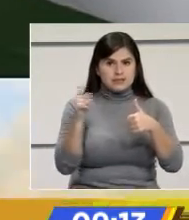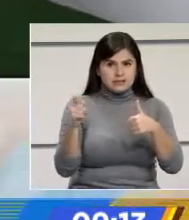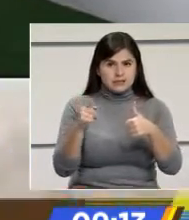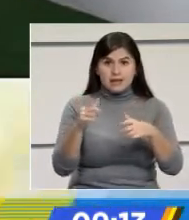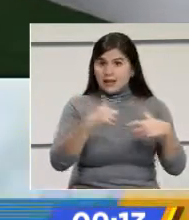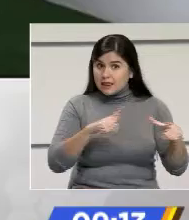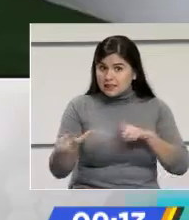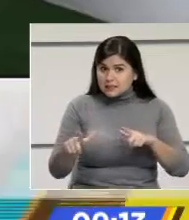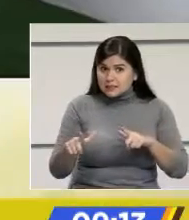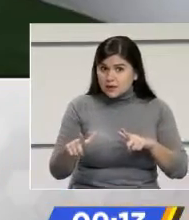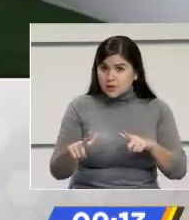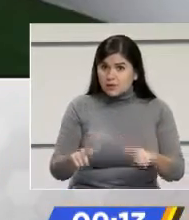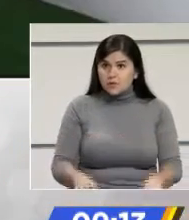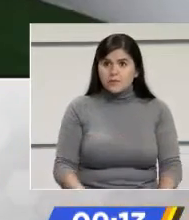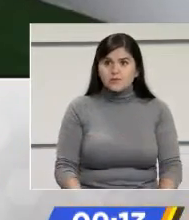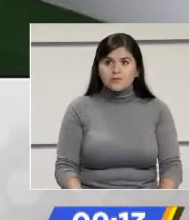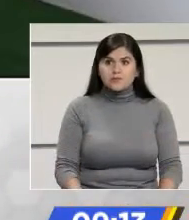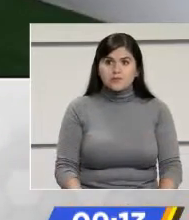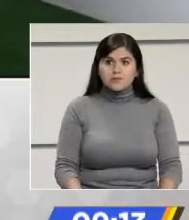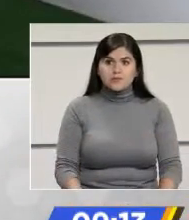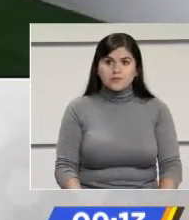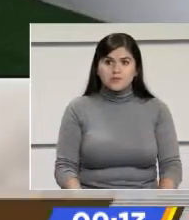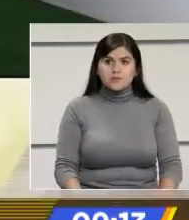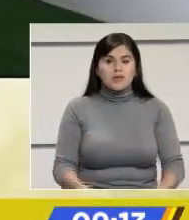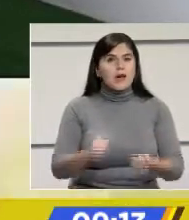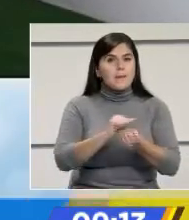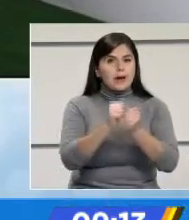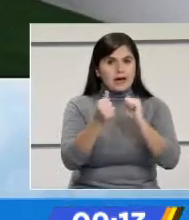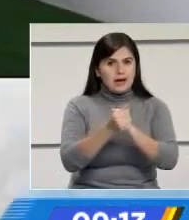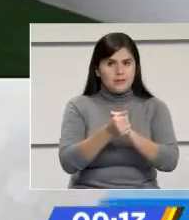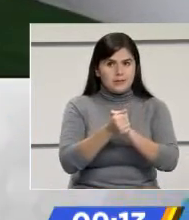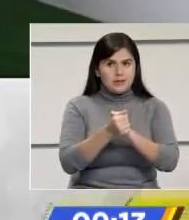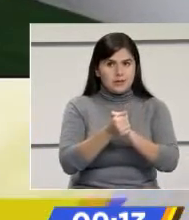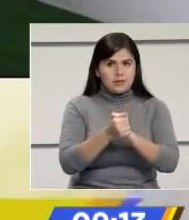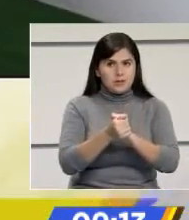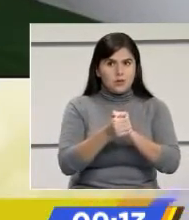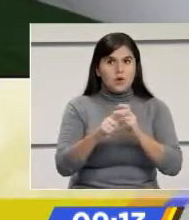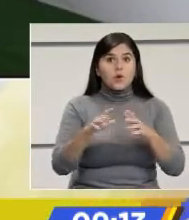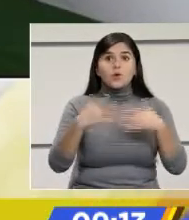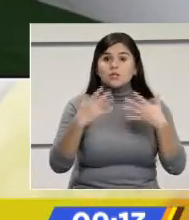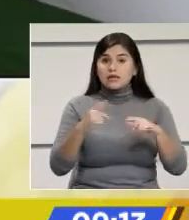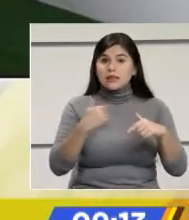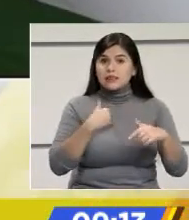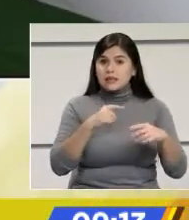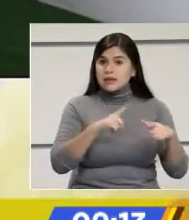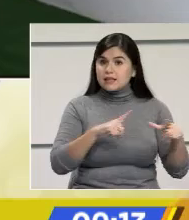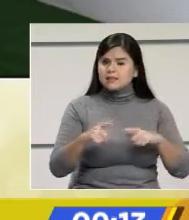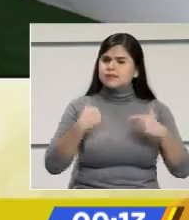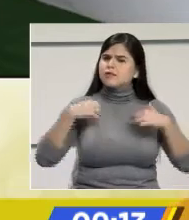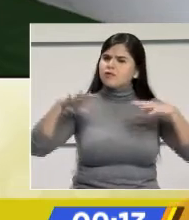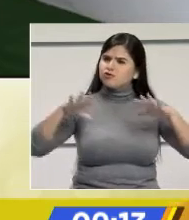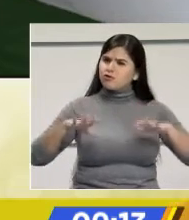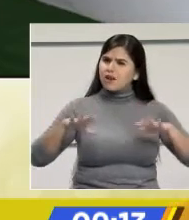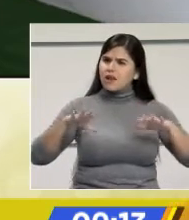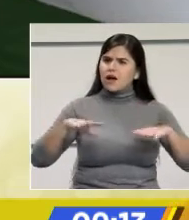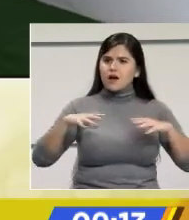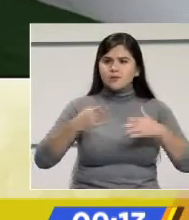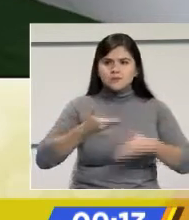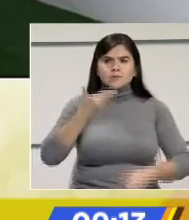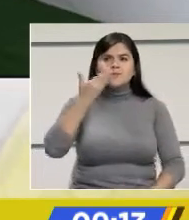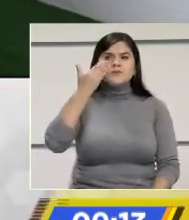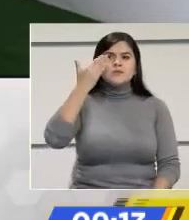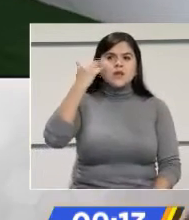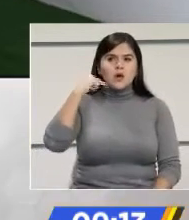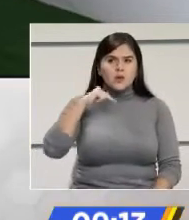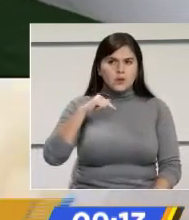Listo. Cuando ya tengan listo el movimiento, van a empezar a hacerlo relajados,